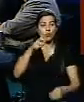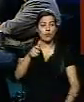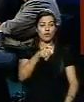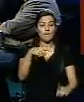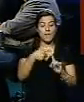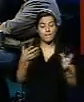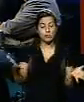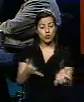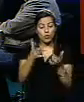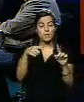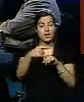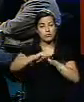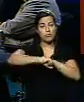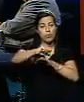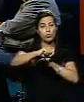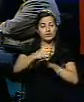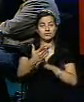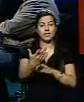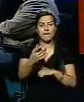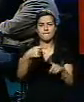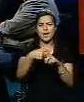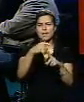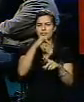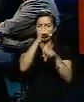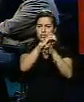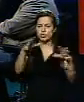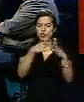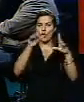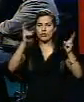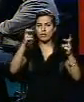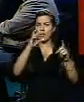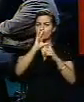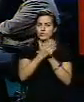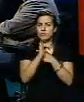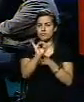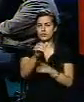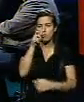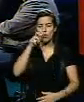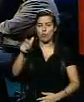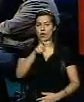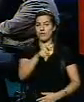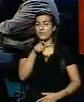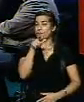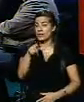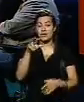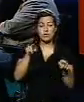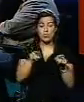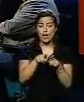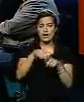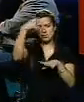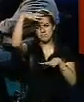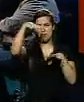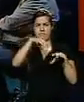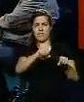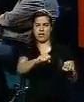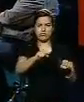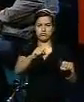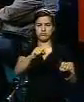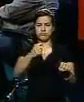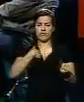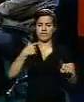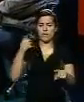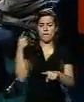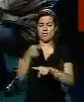promueve, impulsa y difunde el hecho cultural de esos pueblos, no como un hecho imperial de venir a